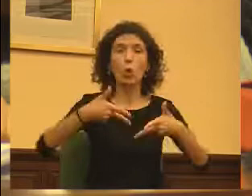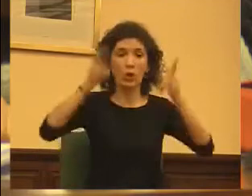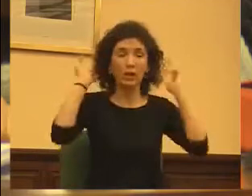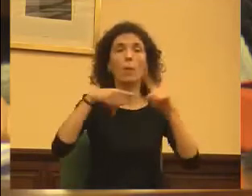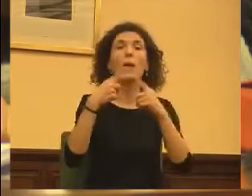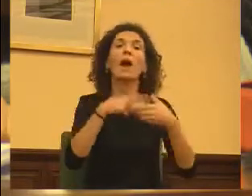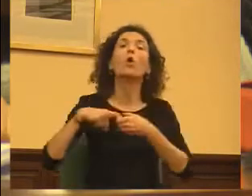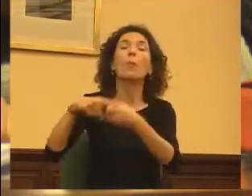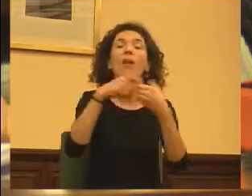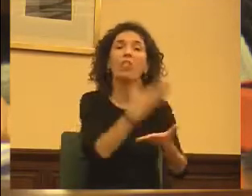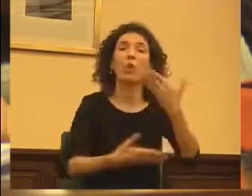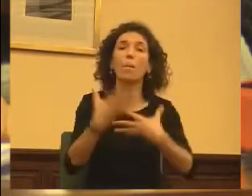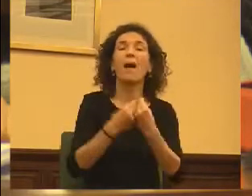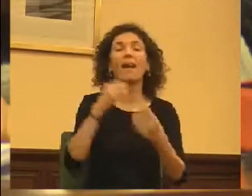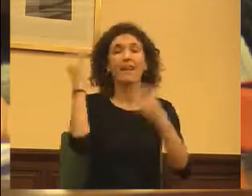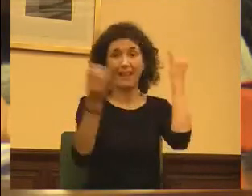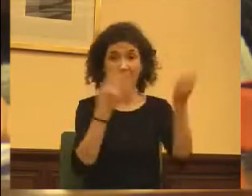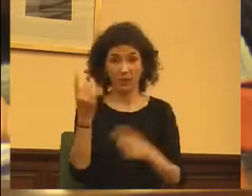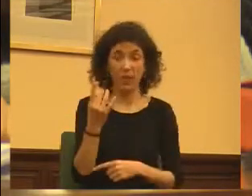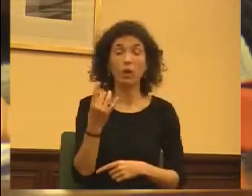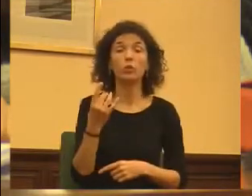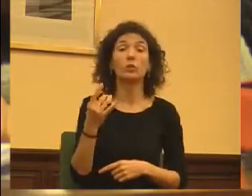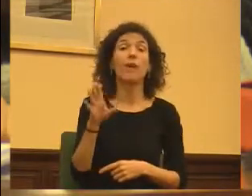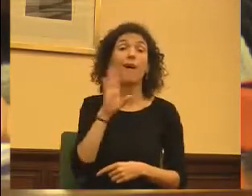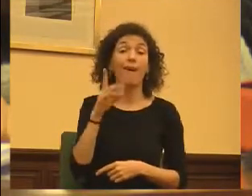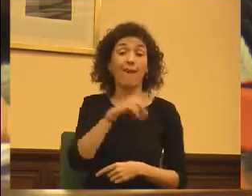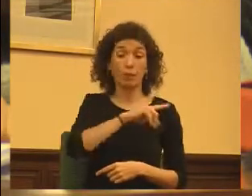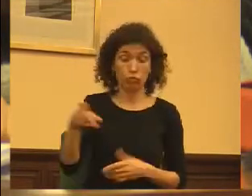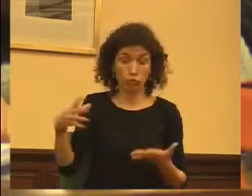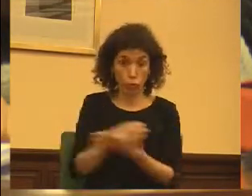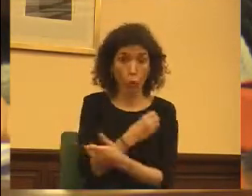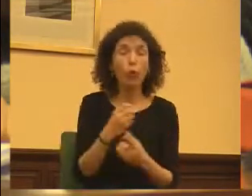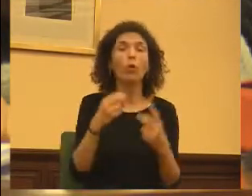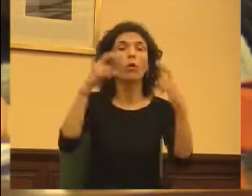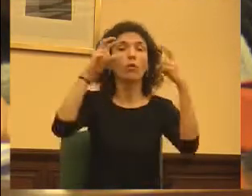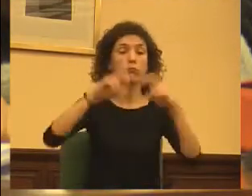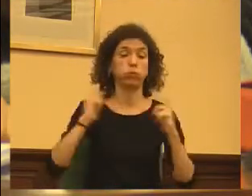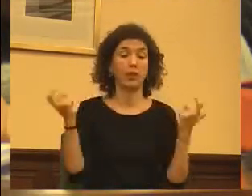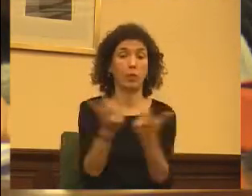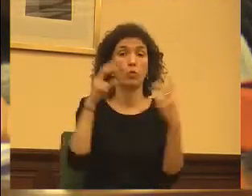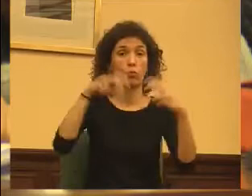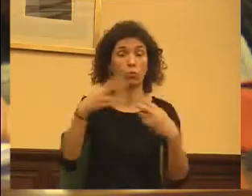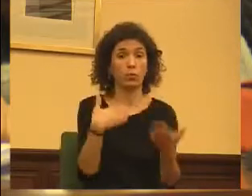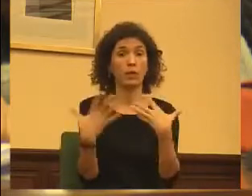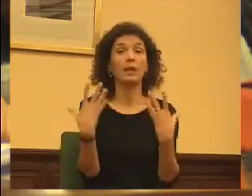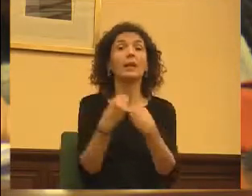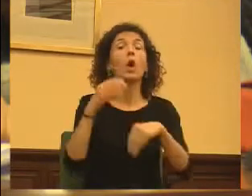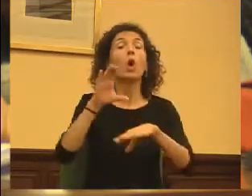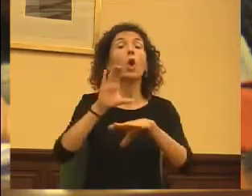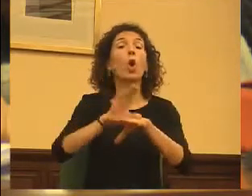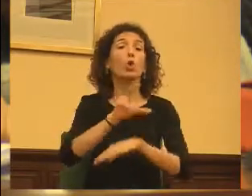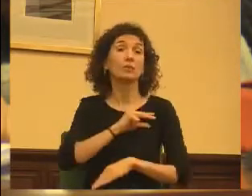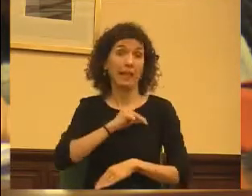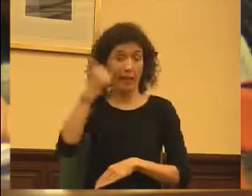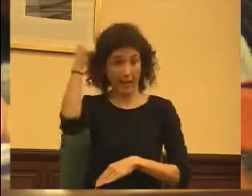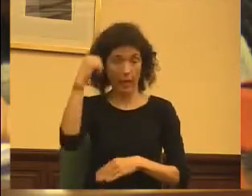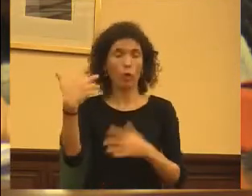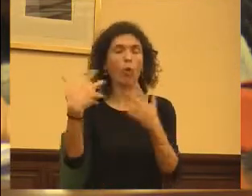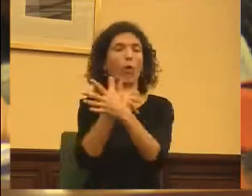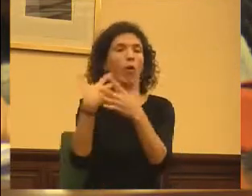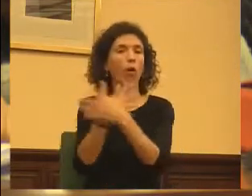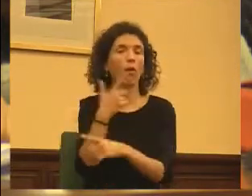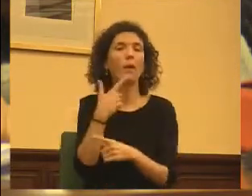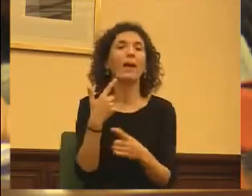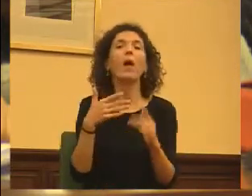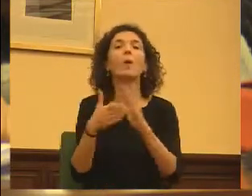la cooperación y la creatividad. Y por todo esto, en la mesa de trabajo que nos ha propuesto el consejero